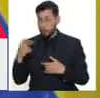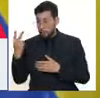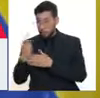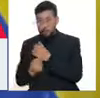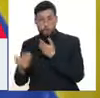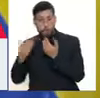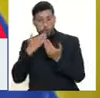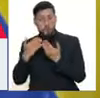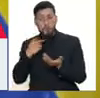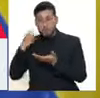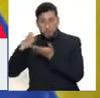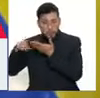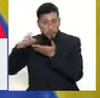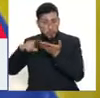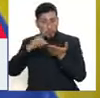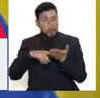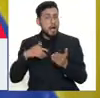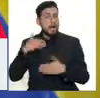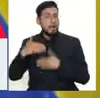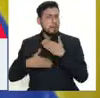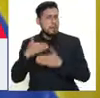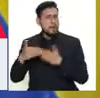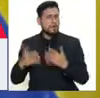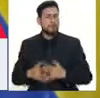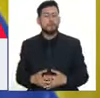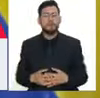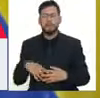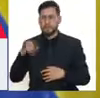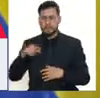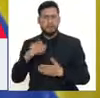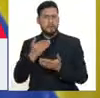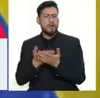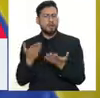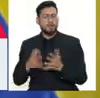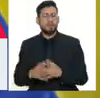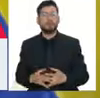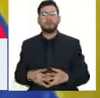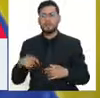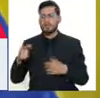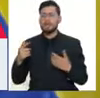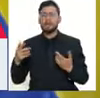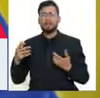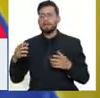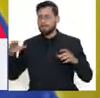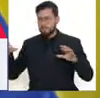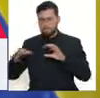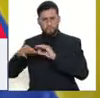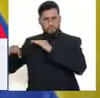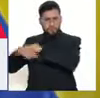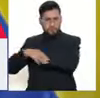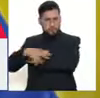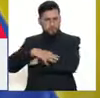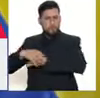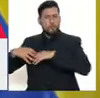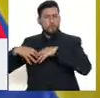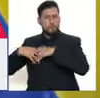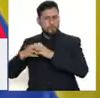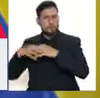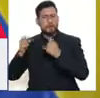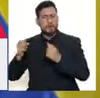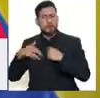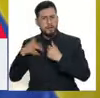diálogo pasando revista a los avances que hemos materializado en materia de integración fronteriza y fortalecimiento